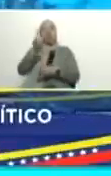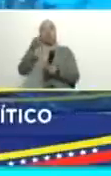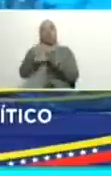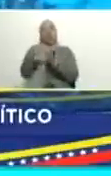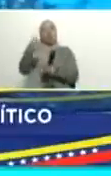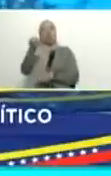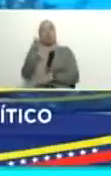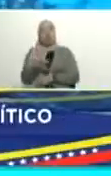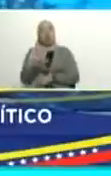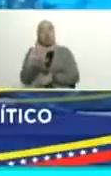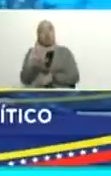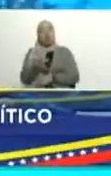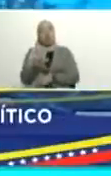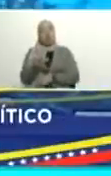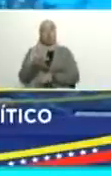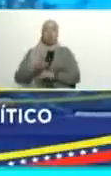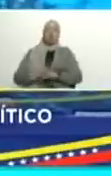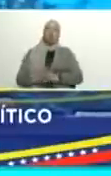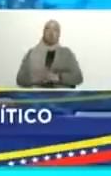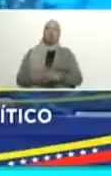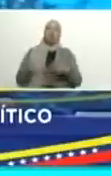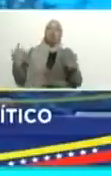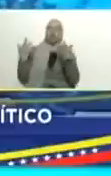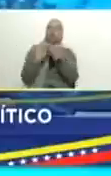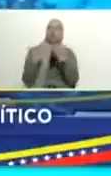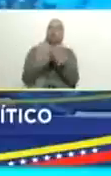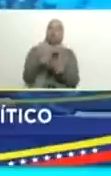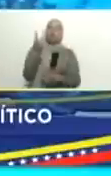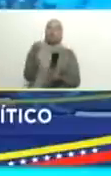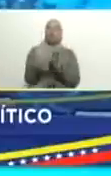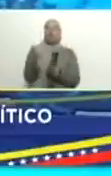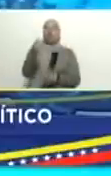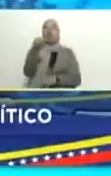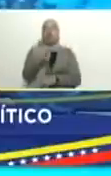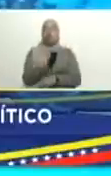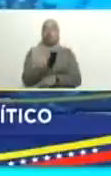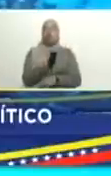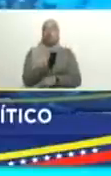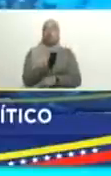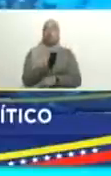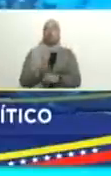2013. Las guarimbas 2014.